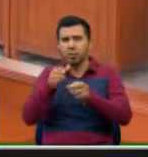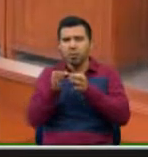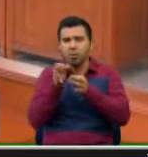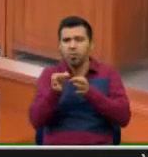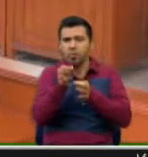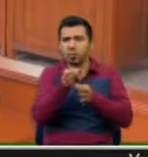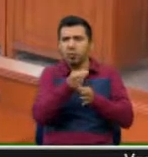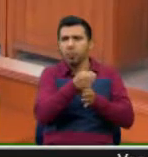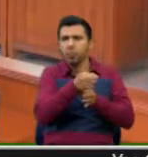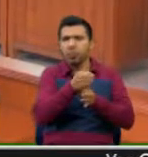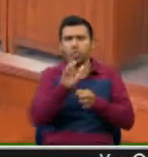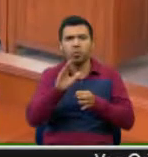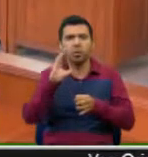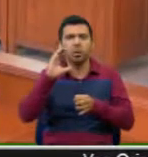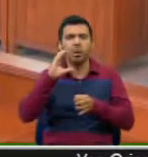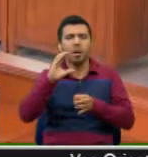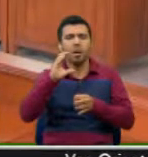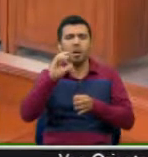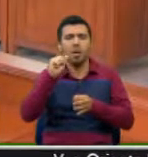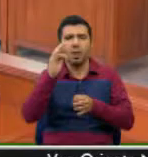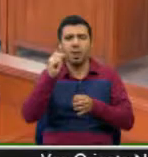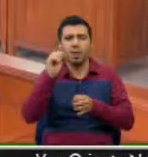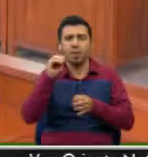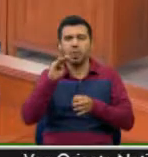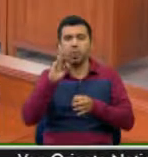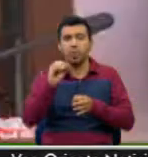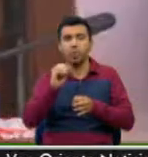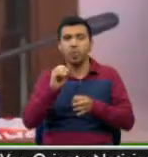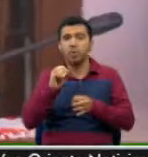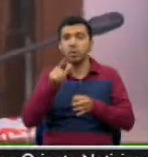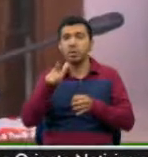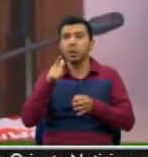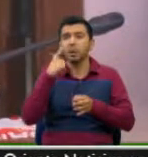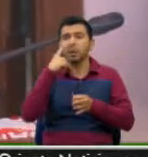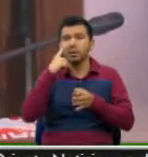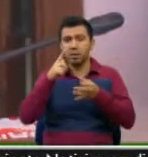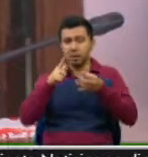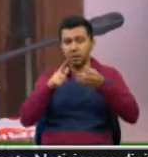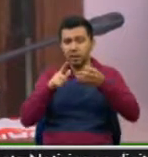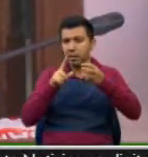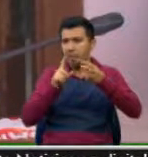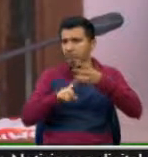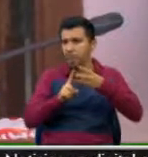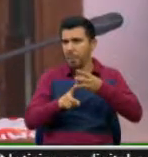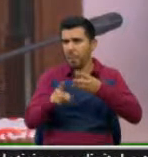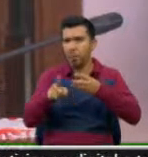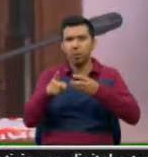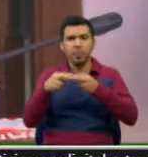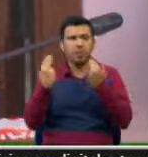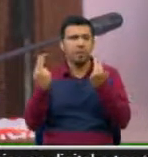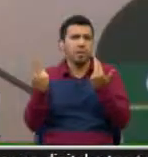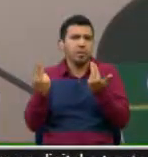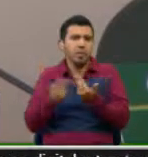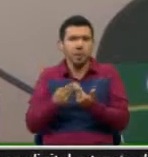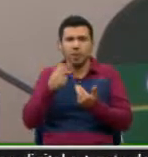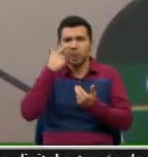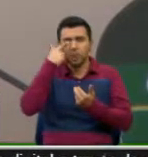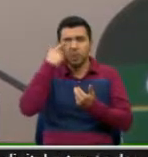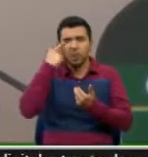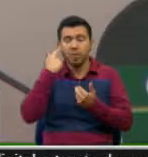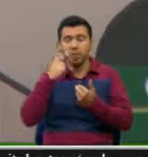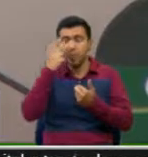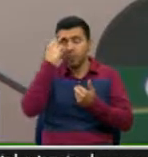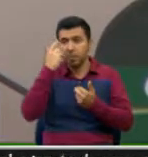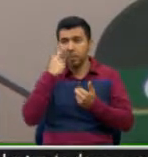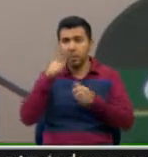municipios de la zona del Catatumbo que también querían venir a esta penúltima reunión, como les digo, para poder establecer si